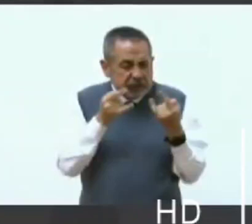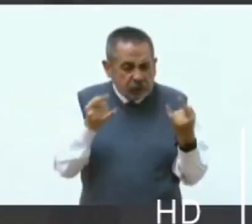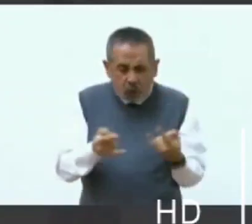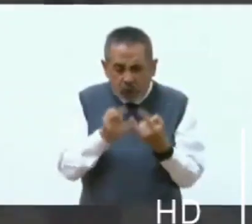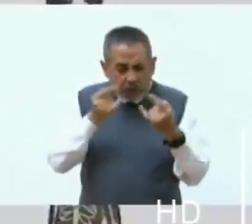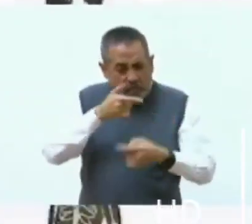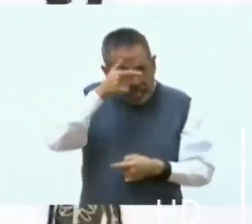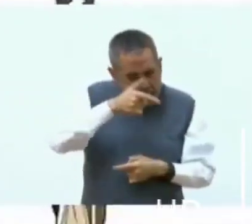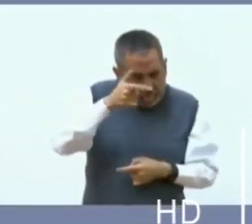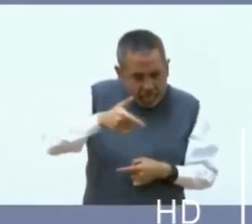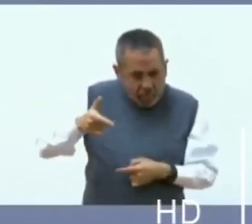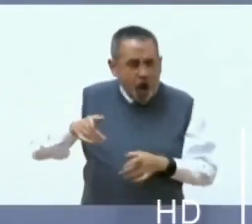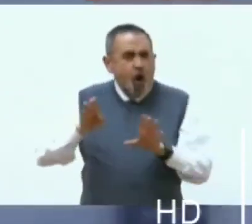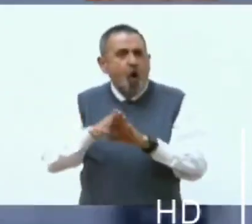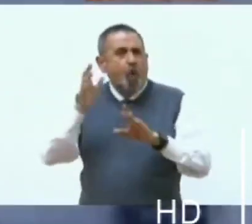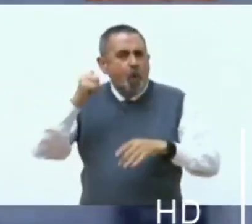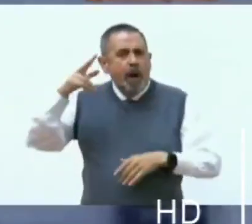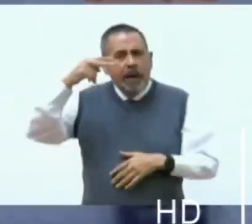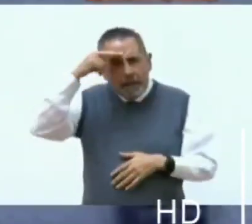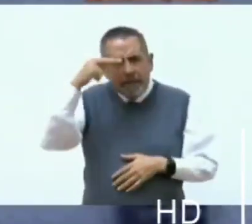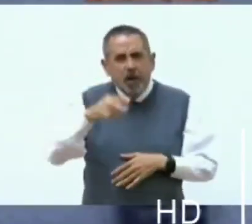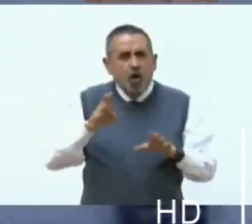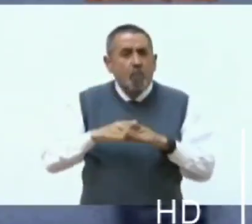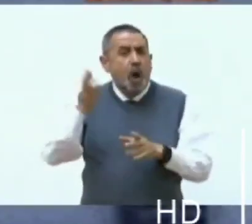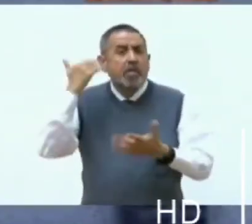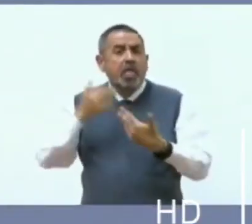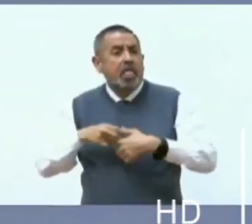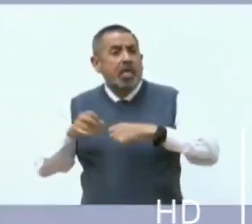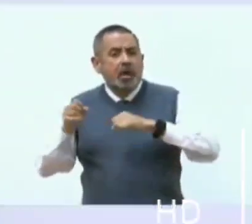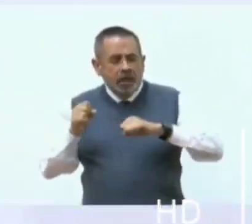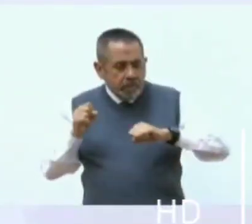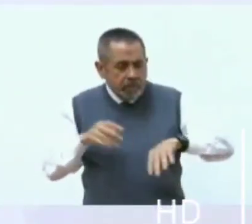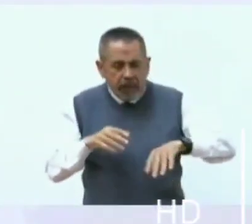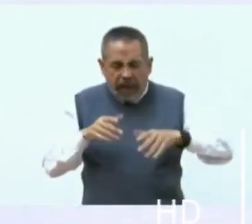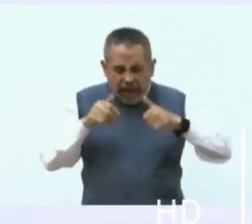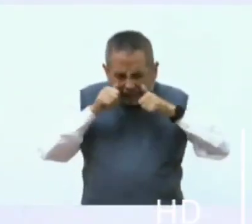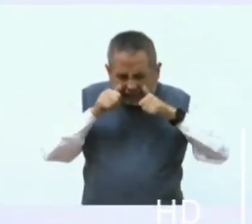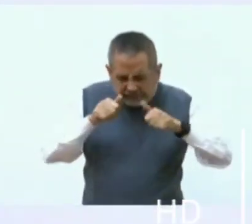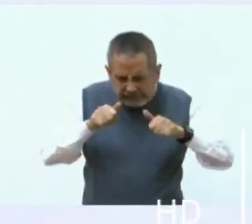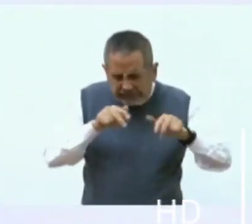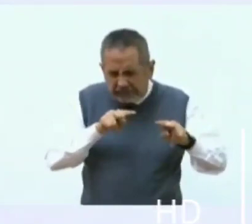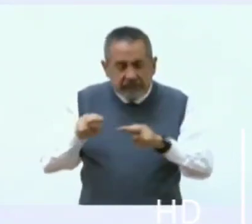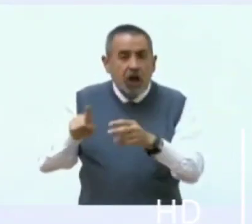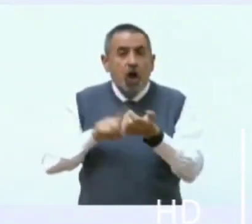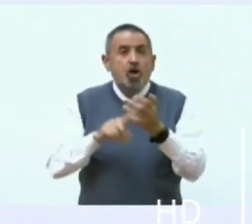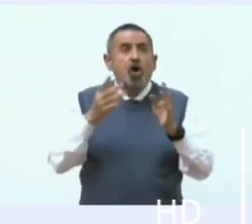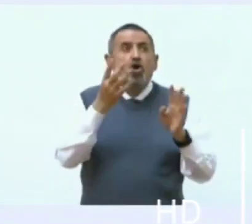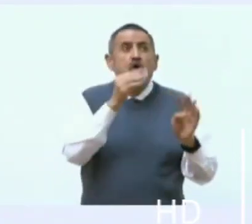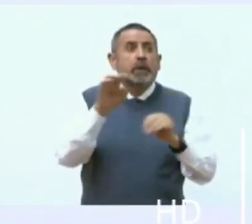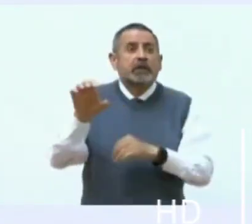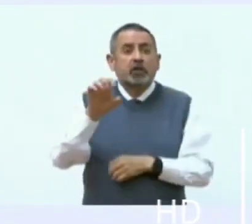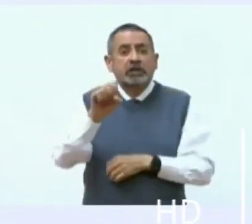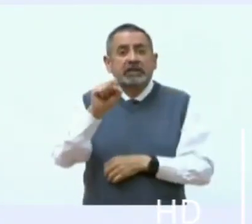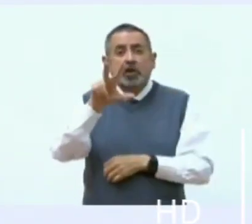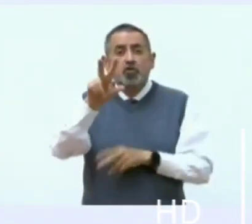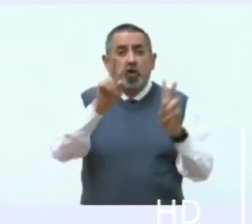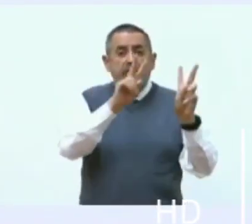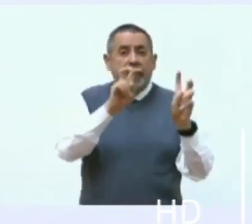las expresiones culturales de México. Abordamos más de 968